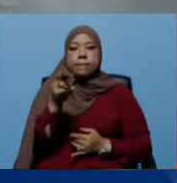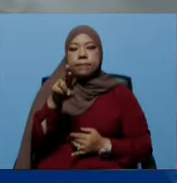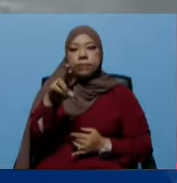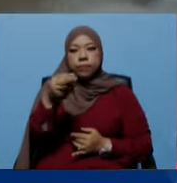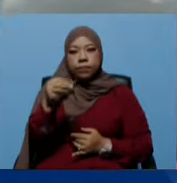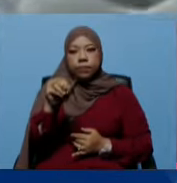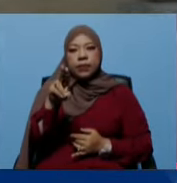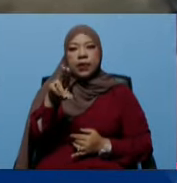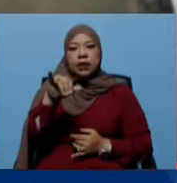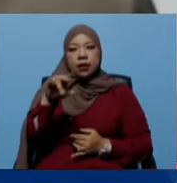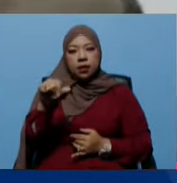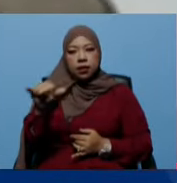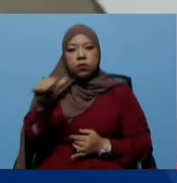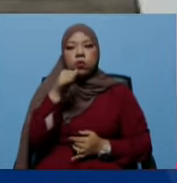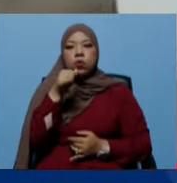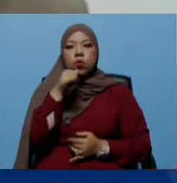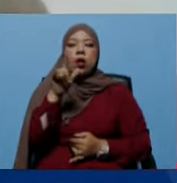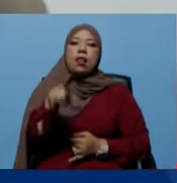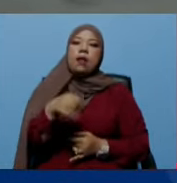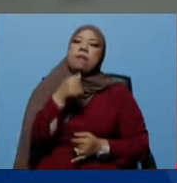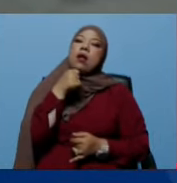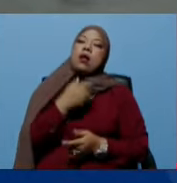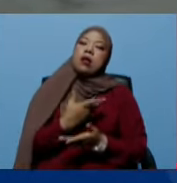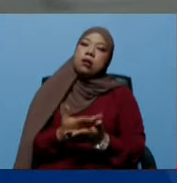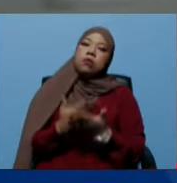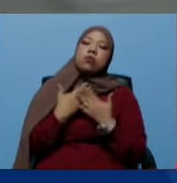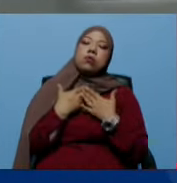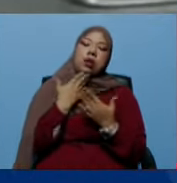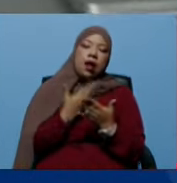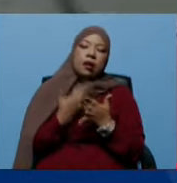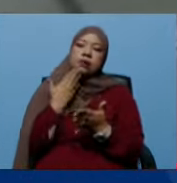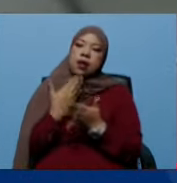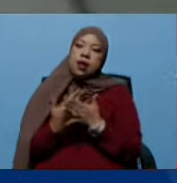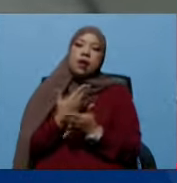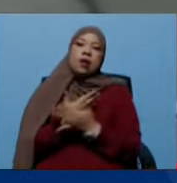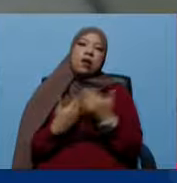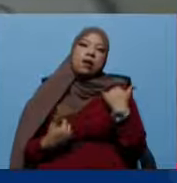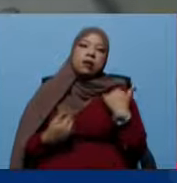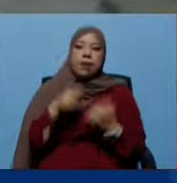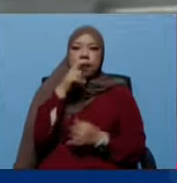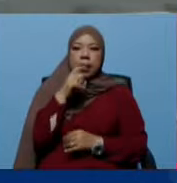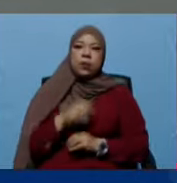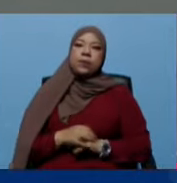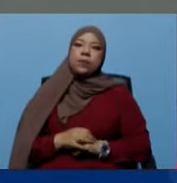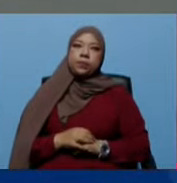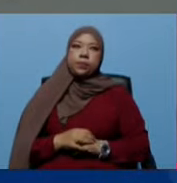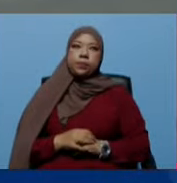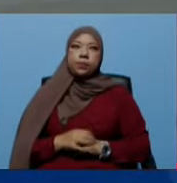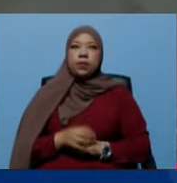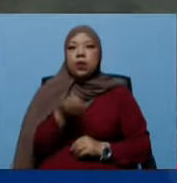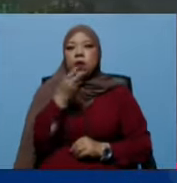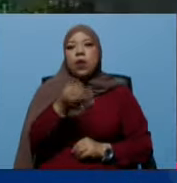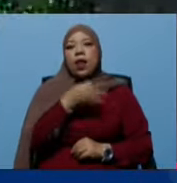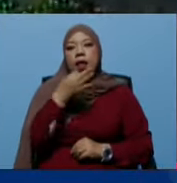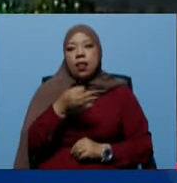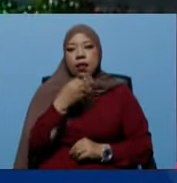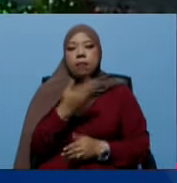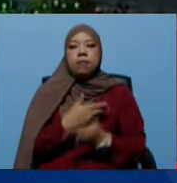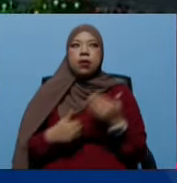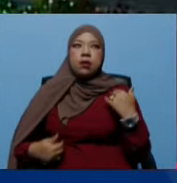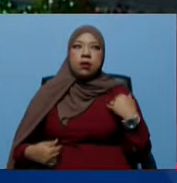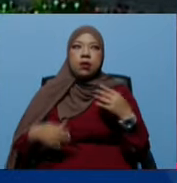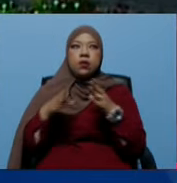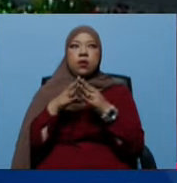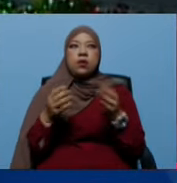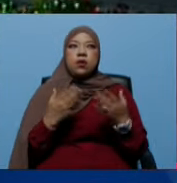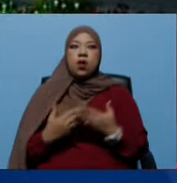estudiantes quiere expresar también sus palabras de agradecimiento hacia su persona. Buenas tardes, presidente. De verdad, de parte de